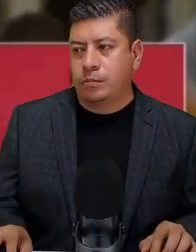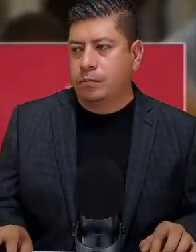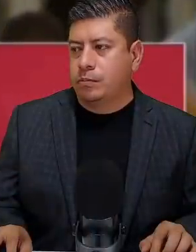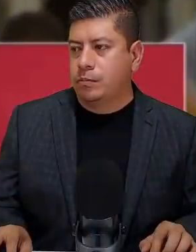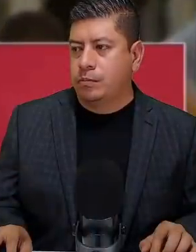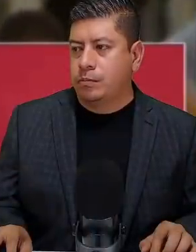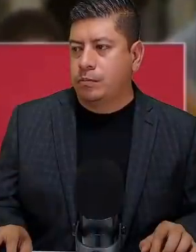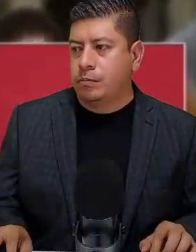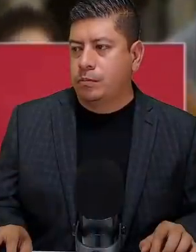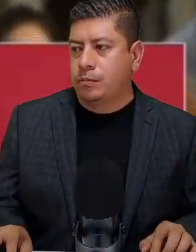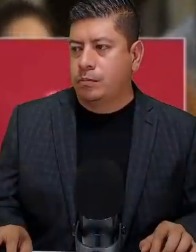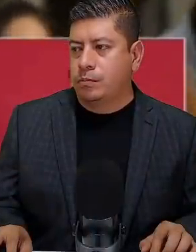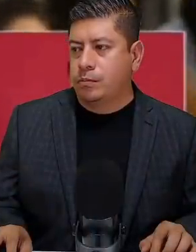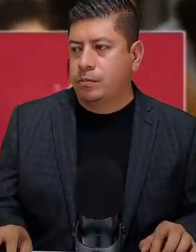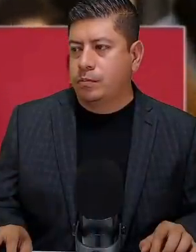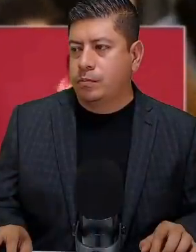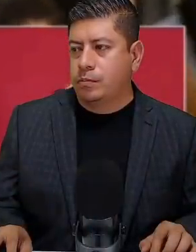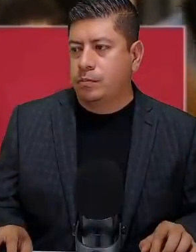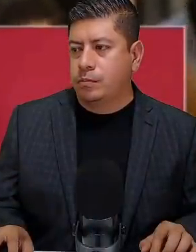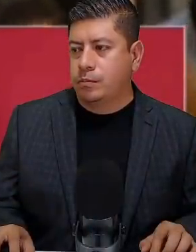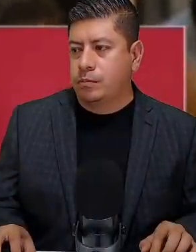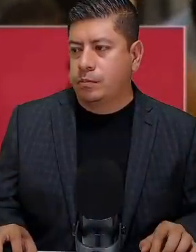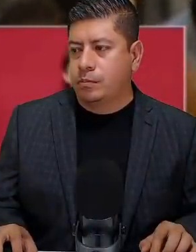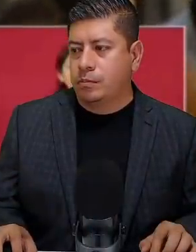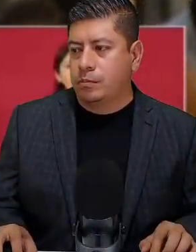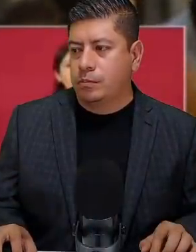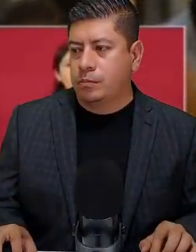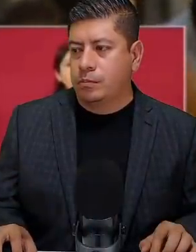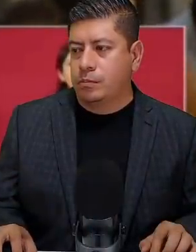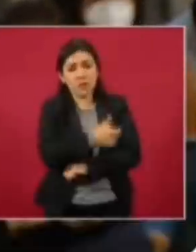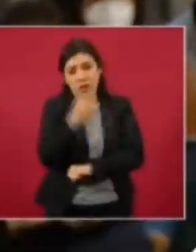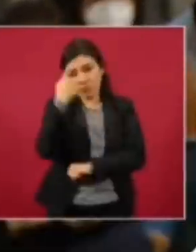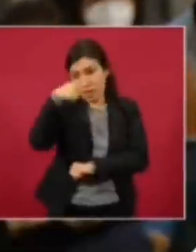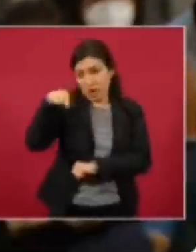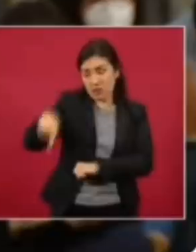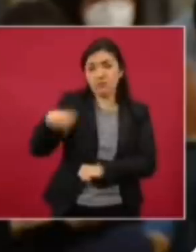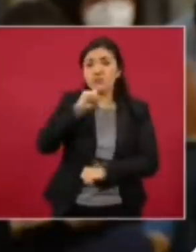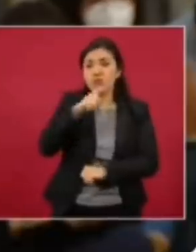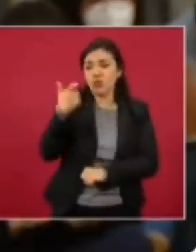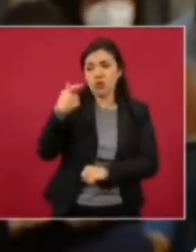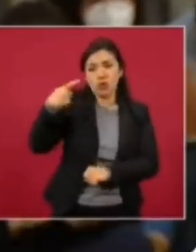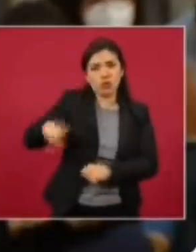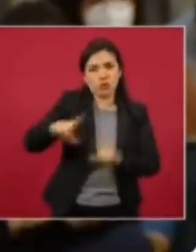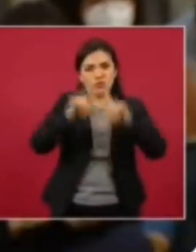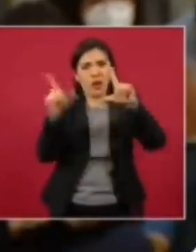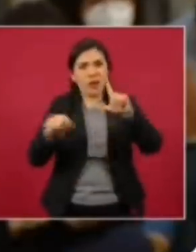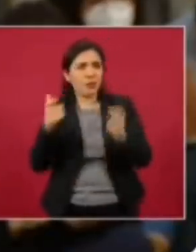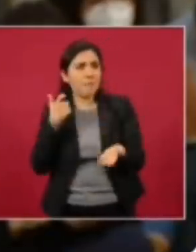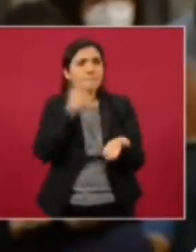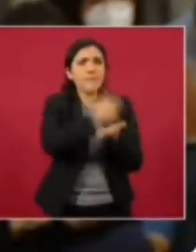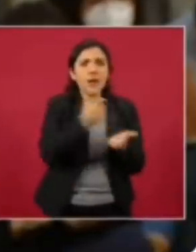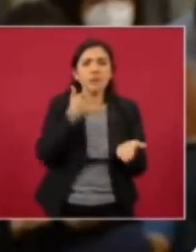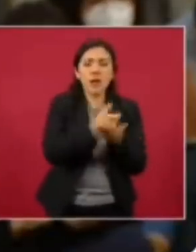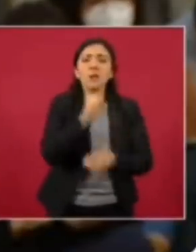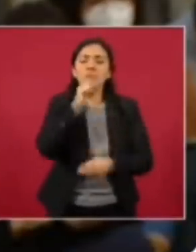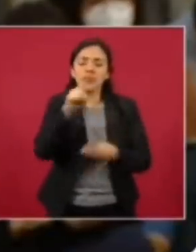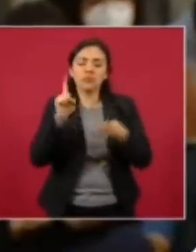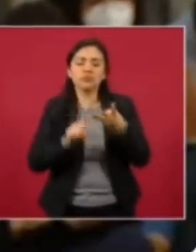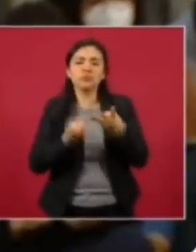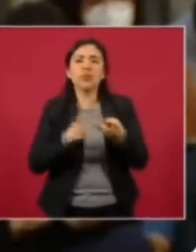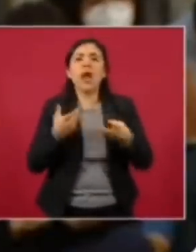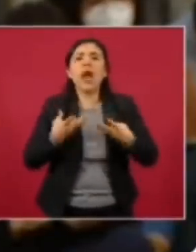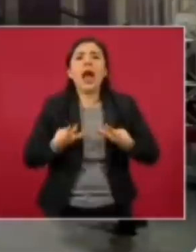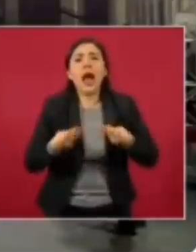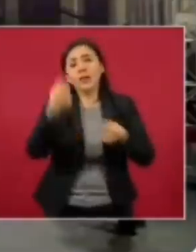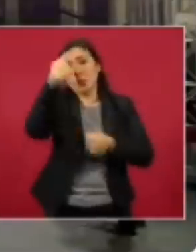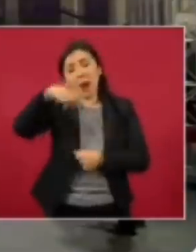por 400 pesos diarios que se les pagan del erario de la nación. Por supuesto, está el gasto ya asignado